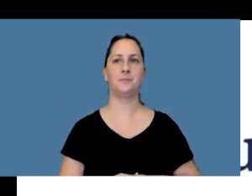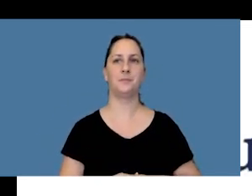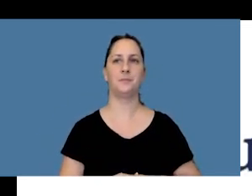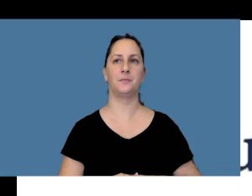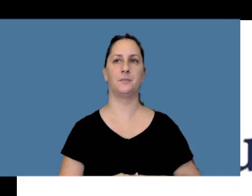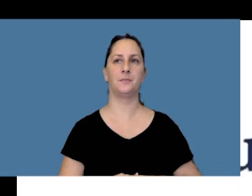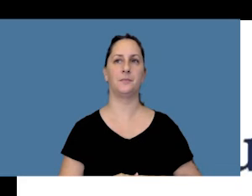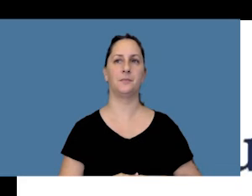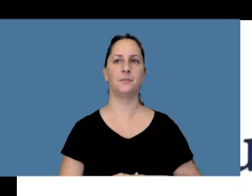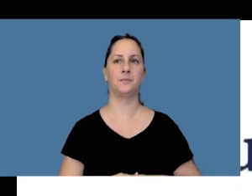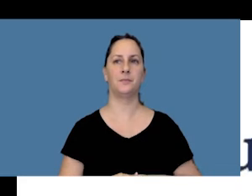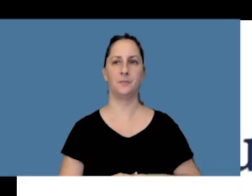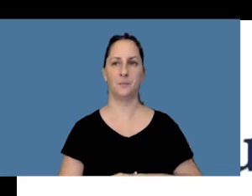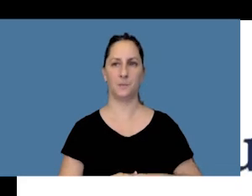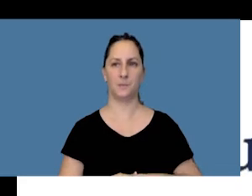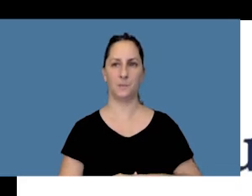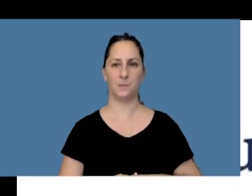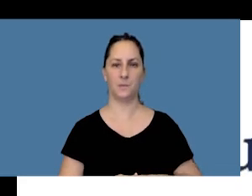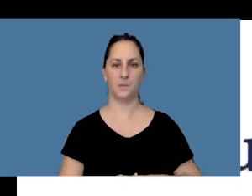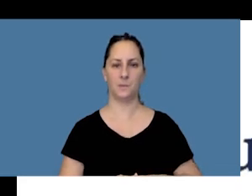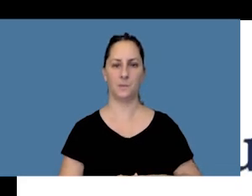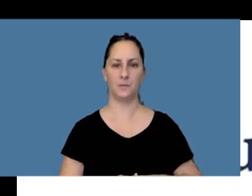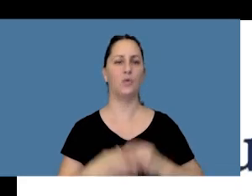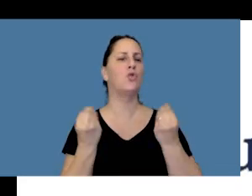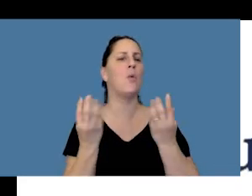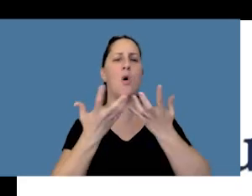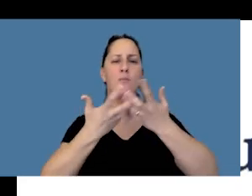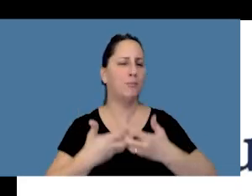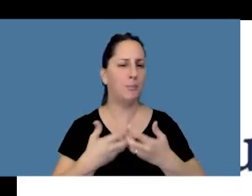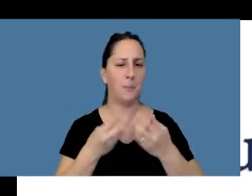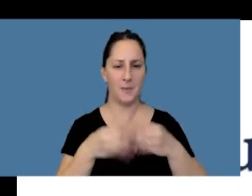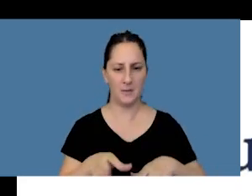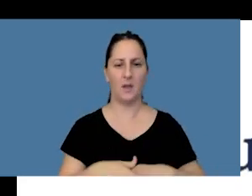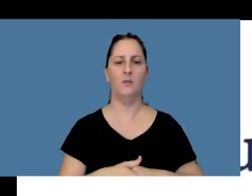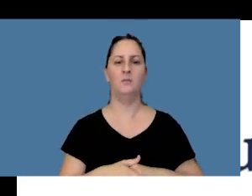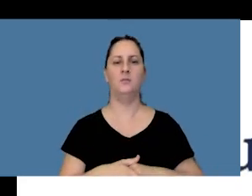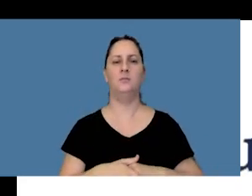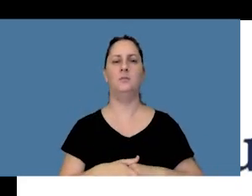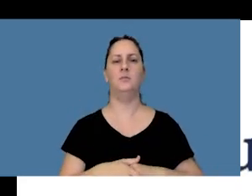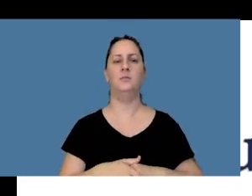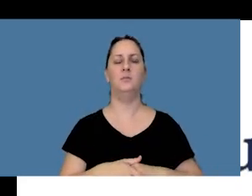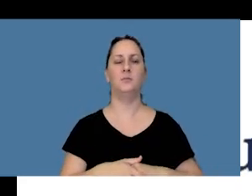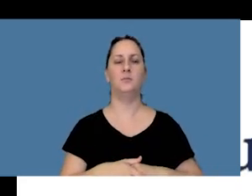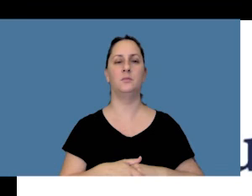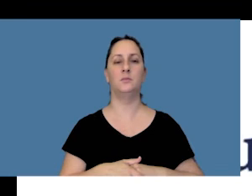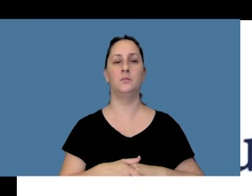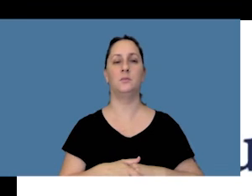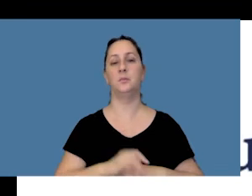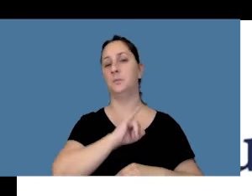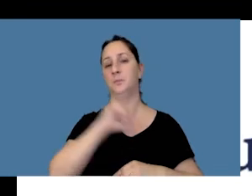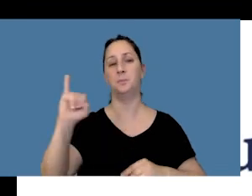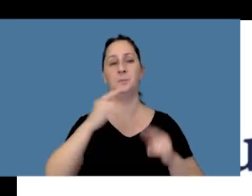o sea, cómo se instrumenta directamente por una comunicación al domicilio fiscal electrónico y